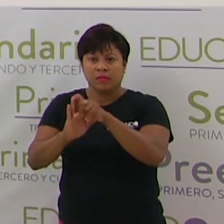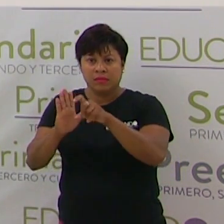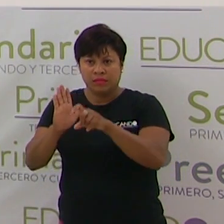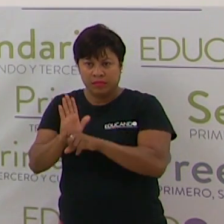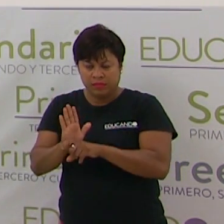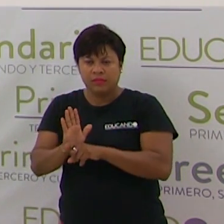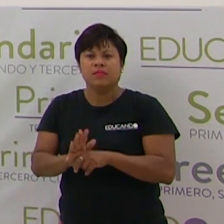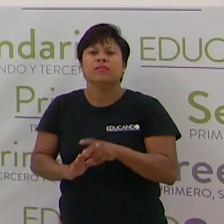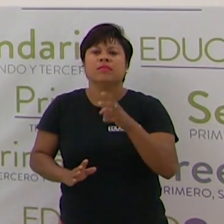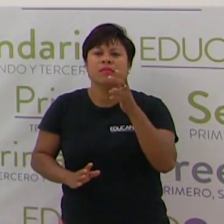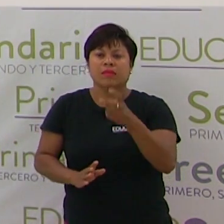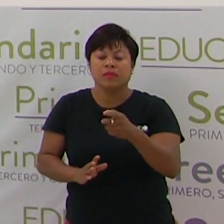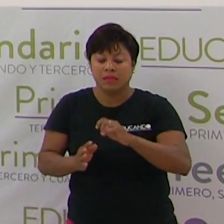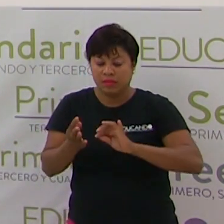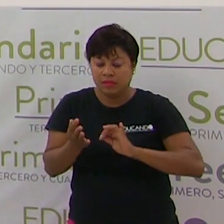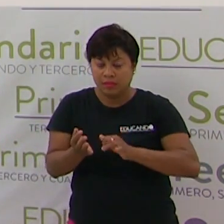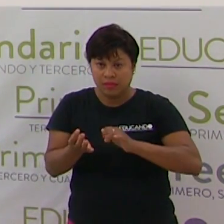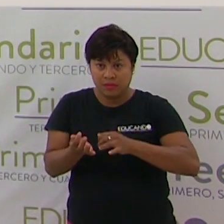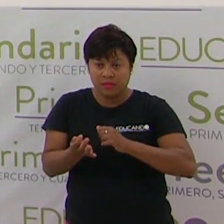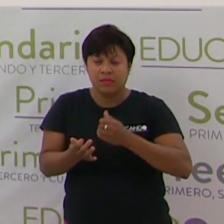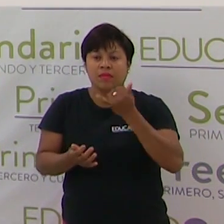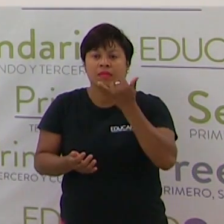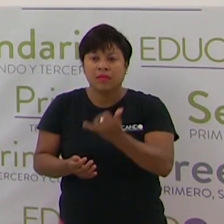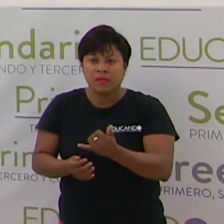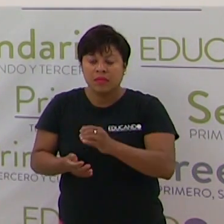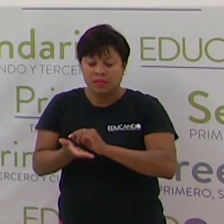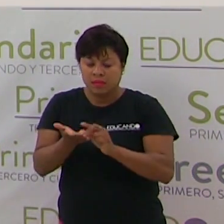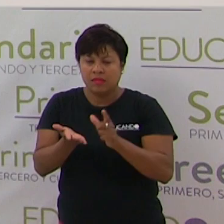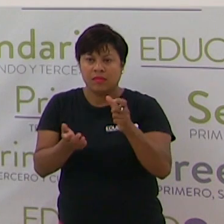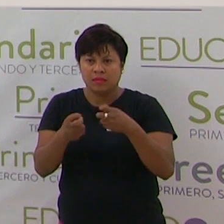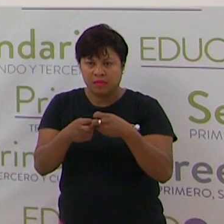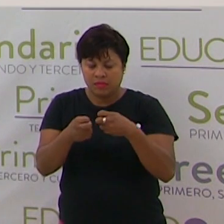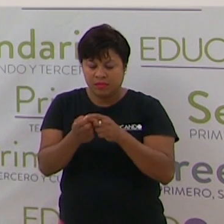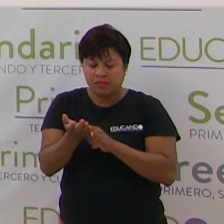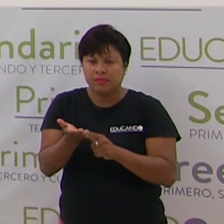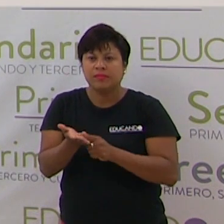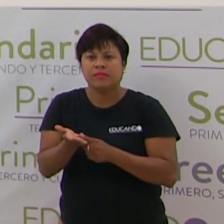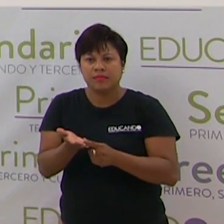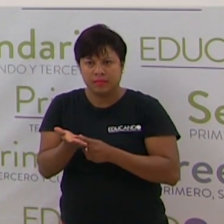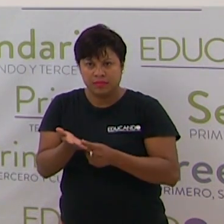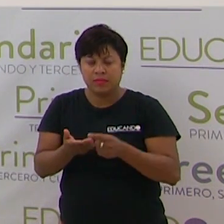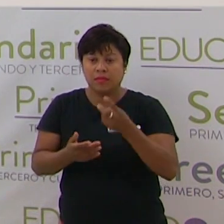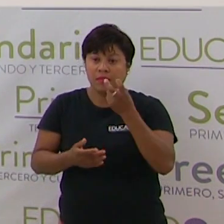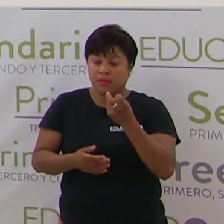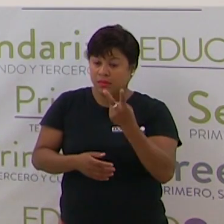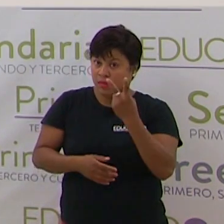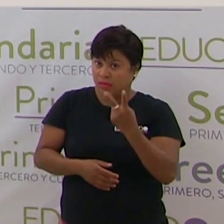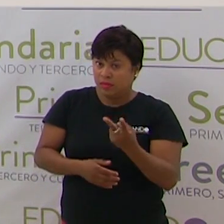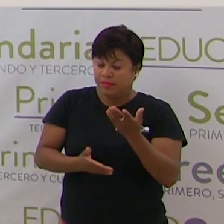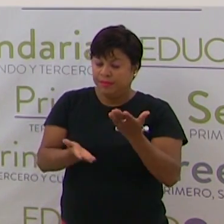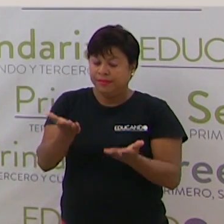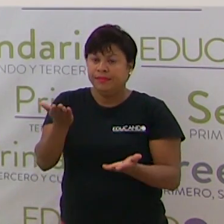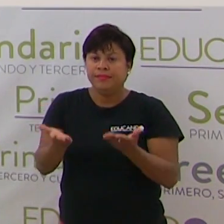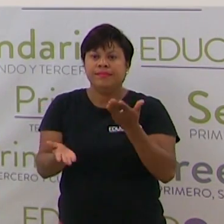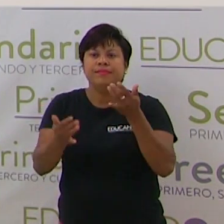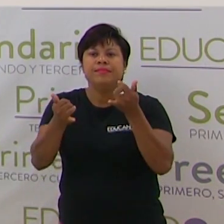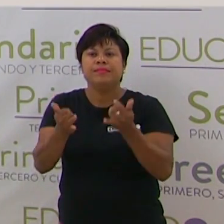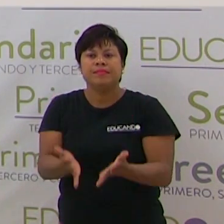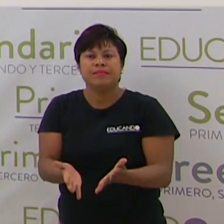un sacapuntas y es una goma. De estos dos objetos, ¿cuál crees tú que pesa